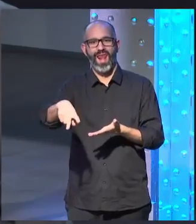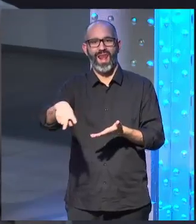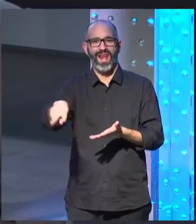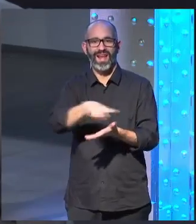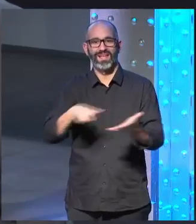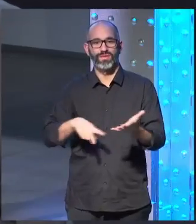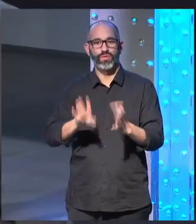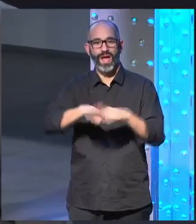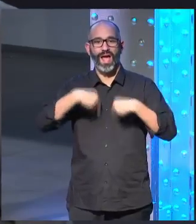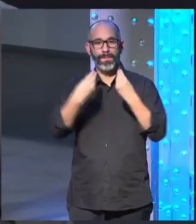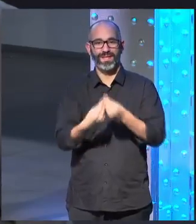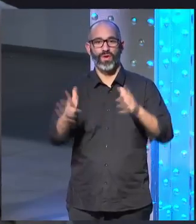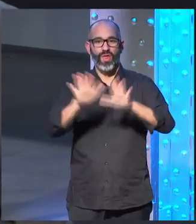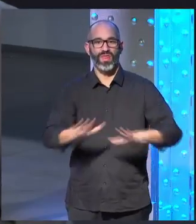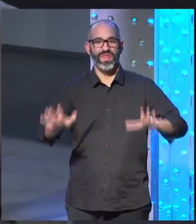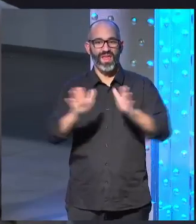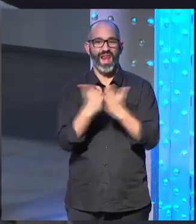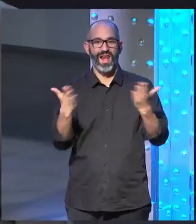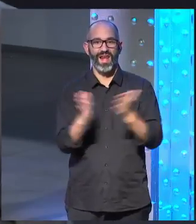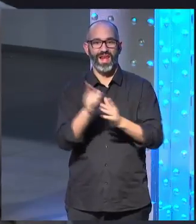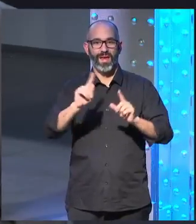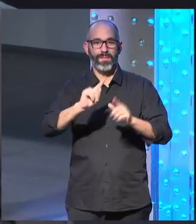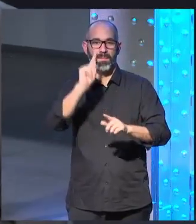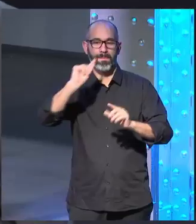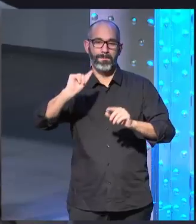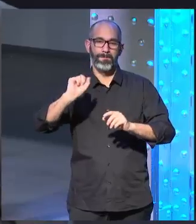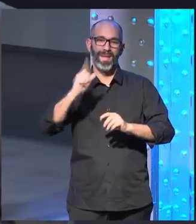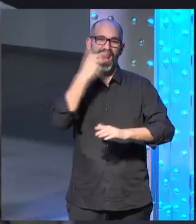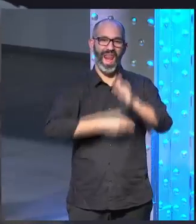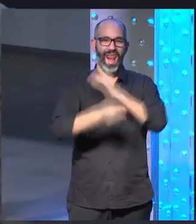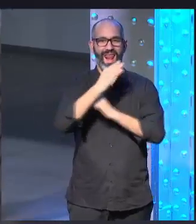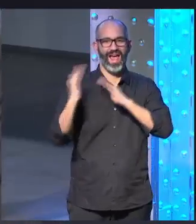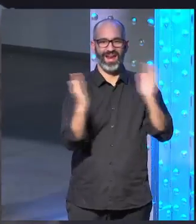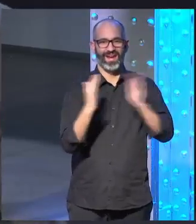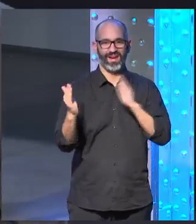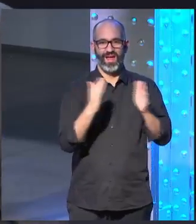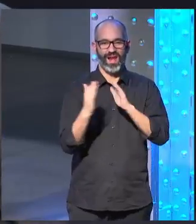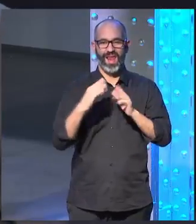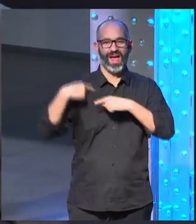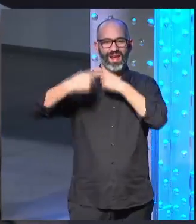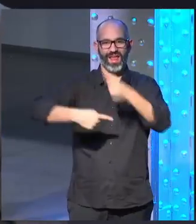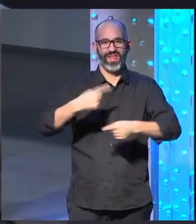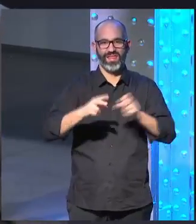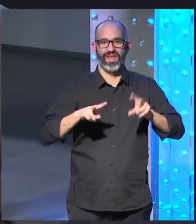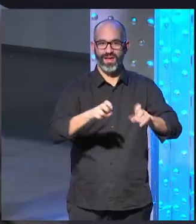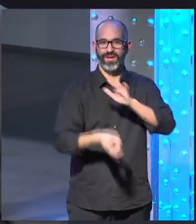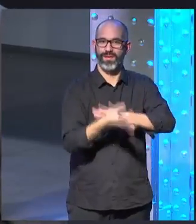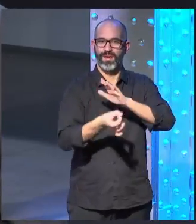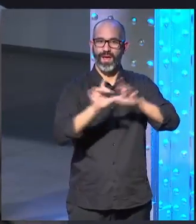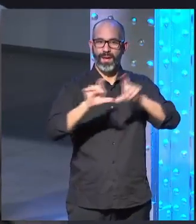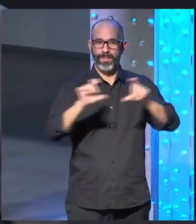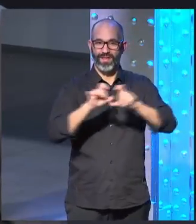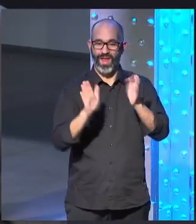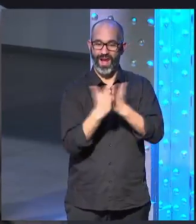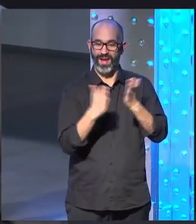capítulo 10 del libro Millennials, la generación emprendedora, este, de Álvarez Monzoncillo y de